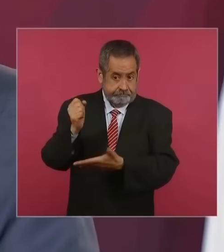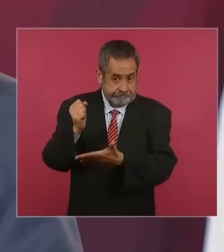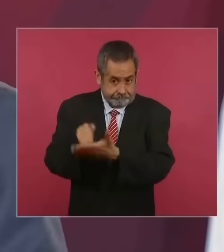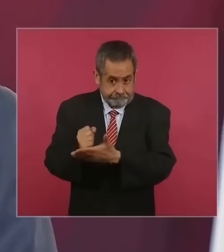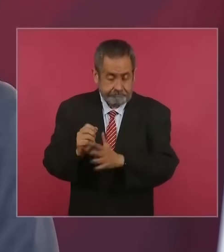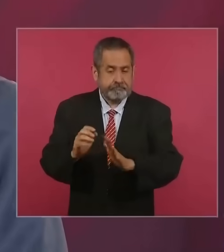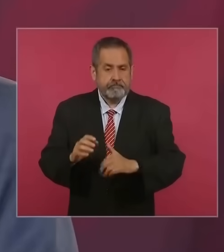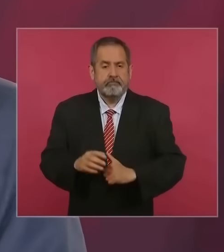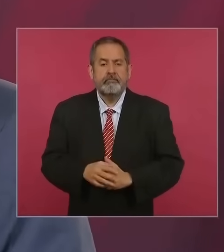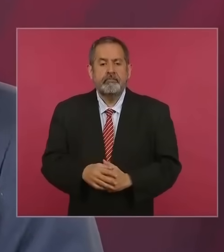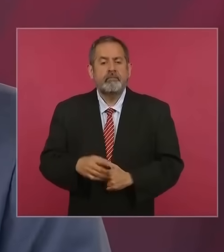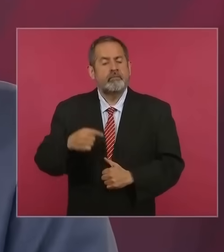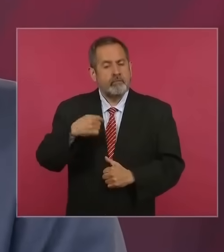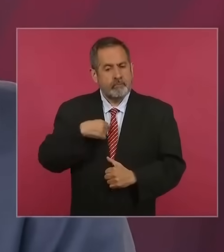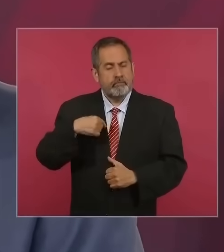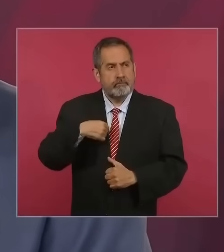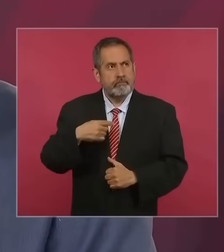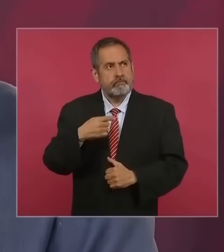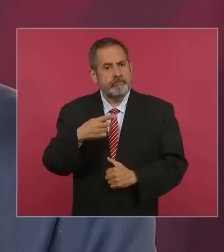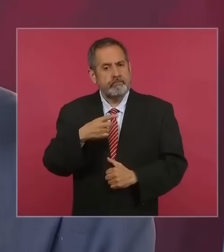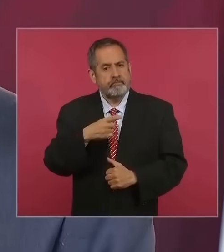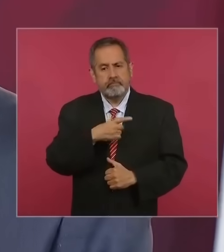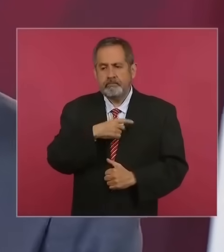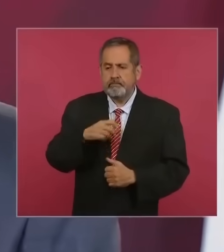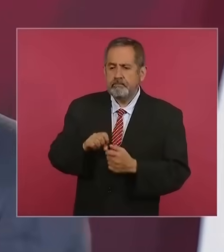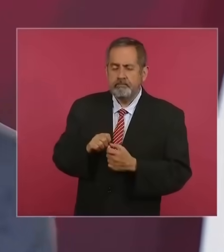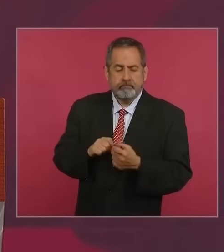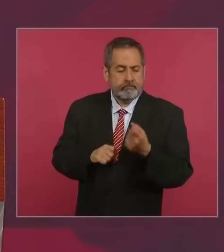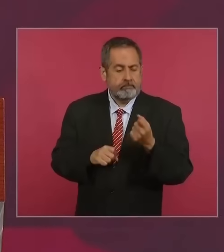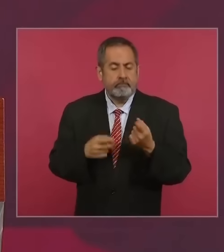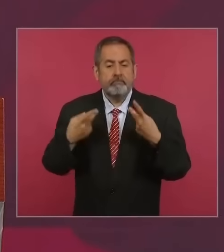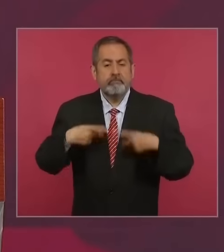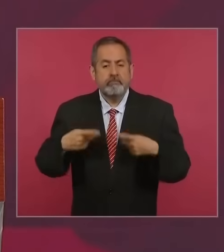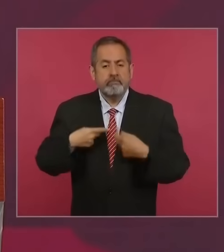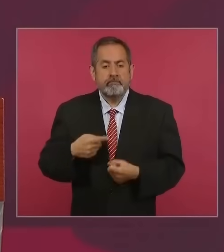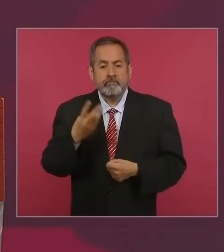voy a enviar una terna